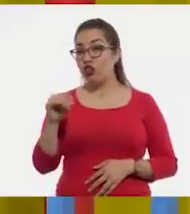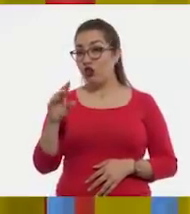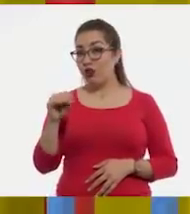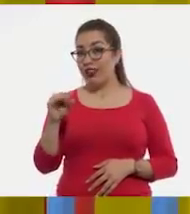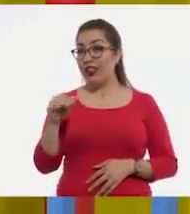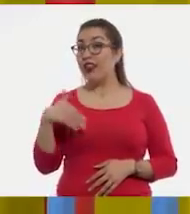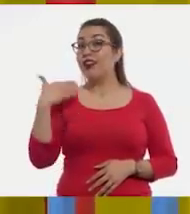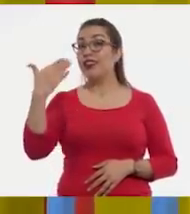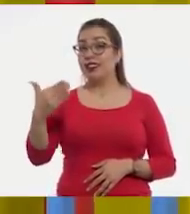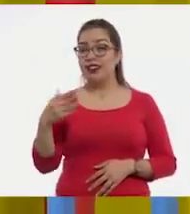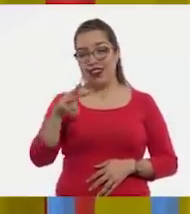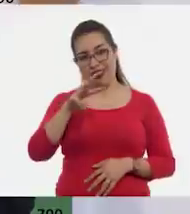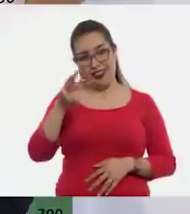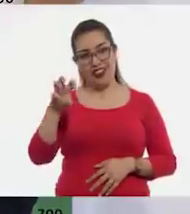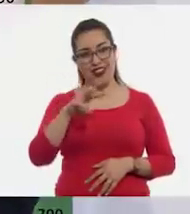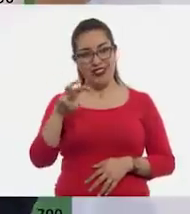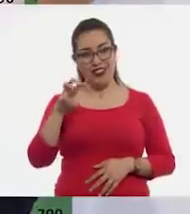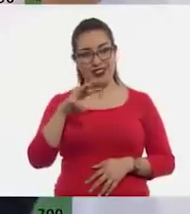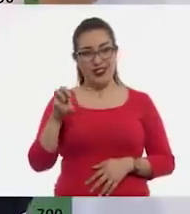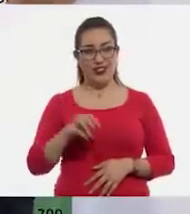300. 300.